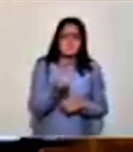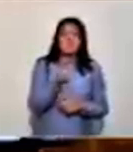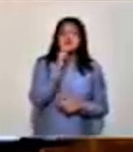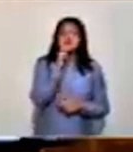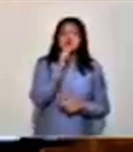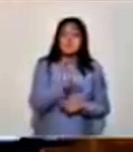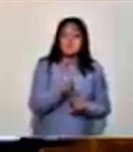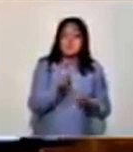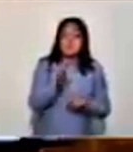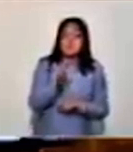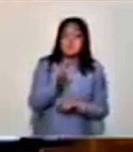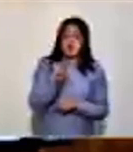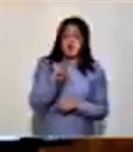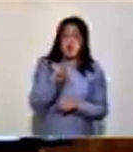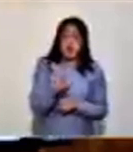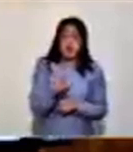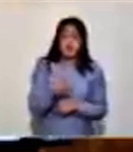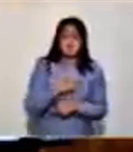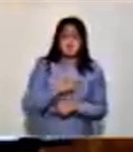moral.